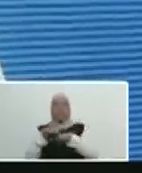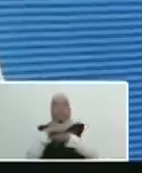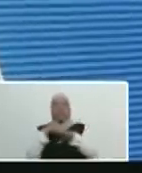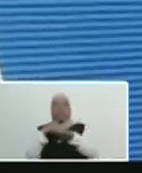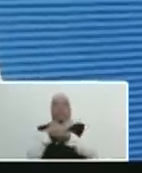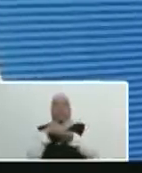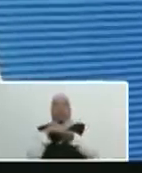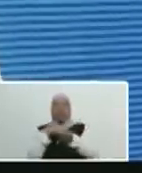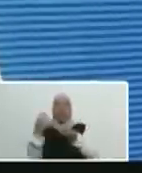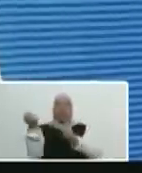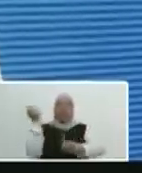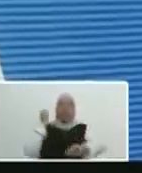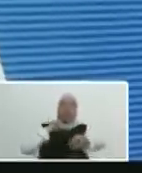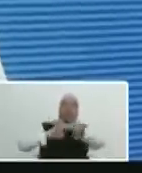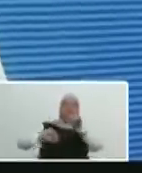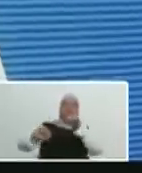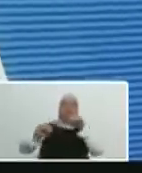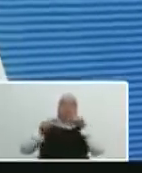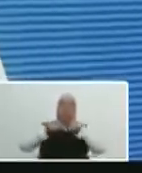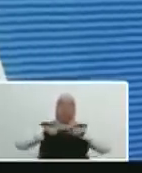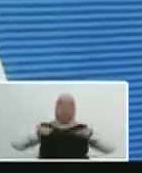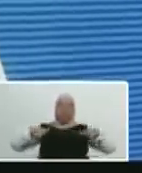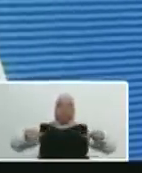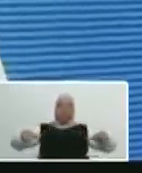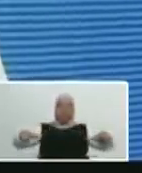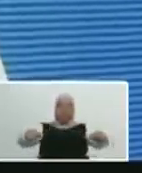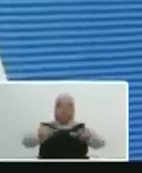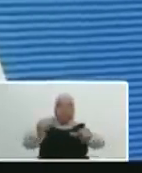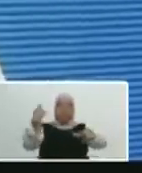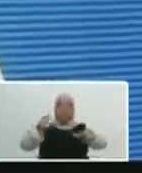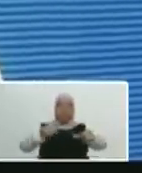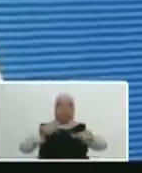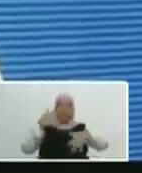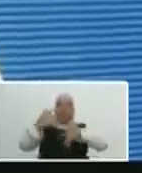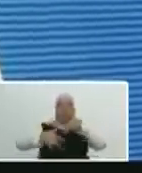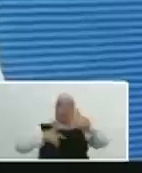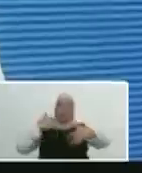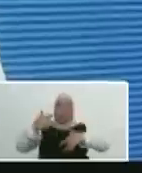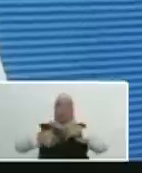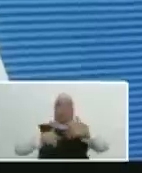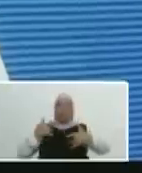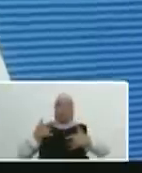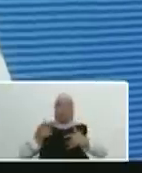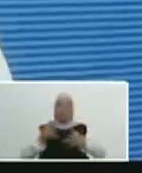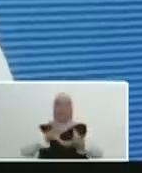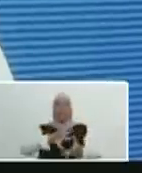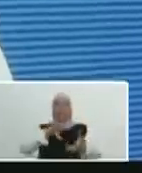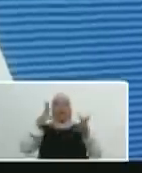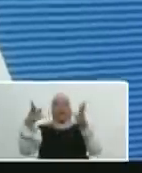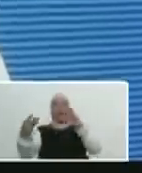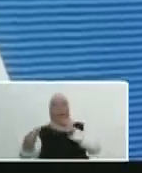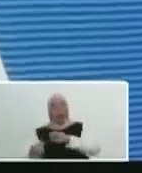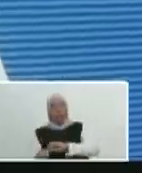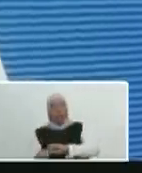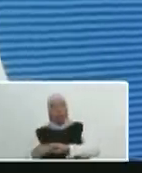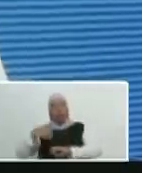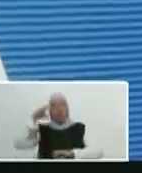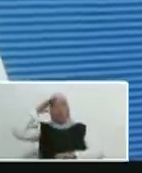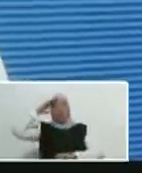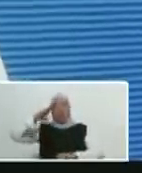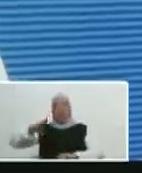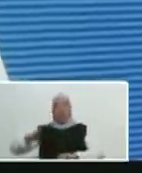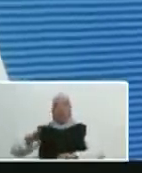Poder Popular para la Defensa para llevar a cabo el acto de transmisión de mando del Comando